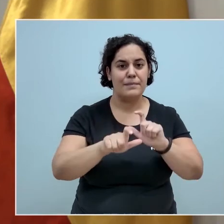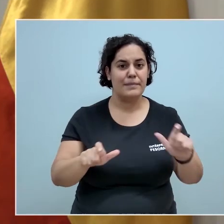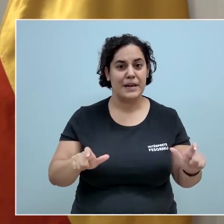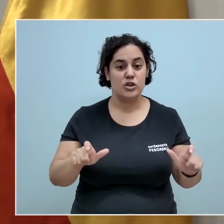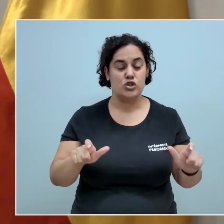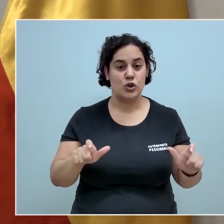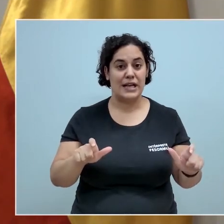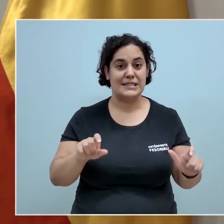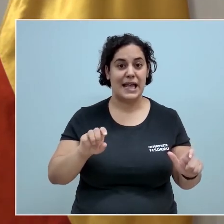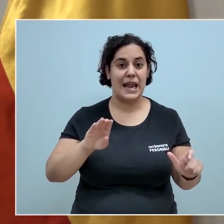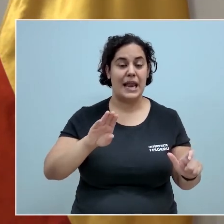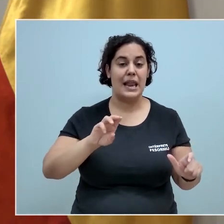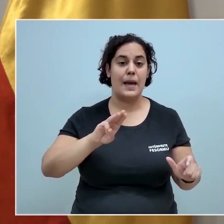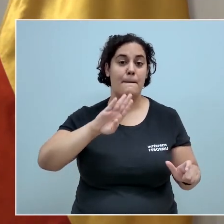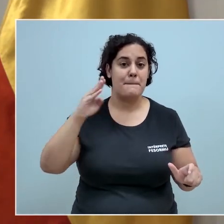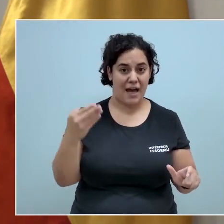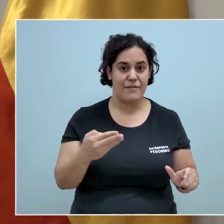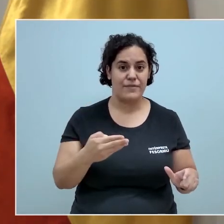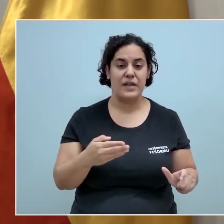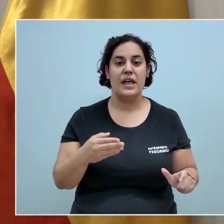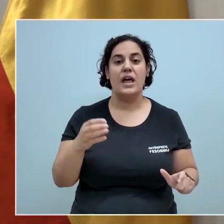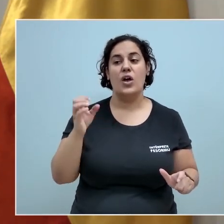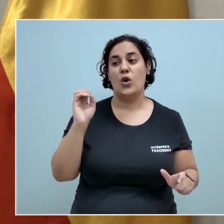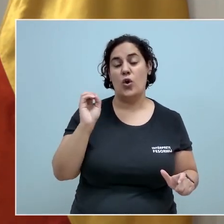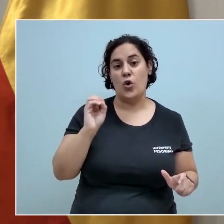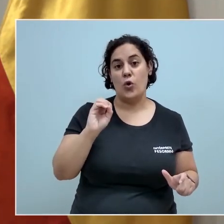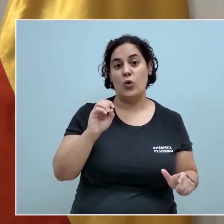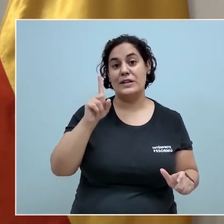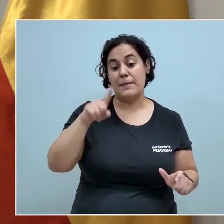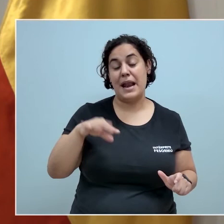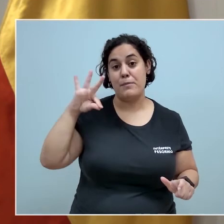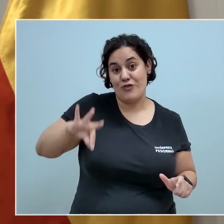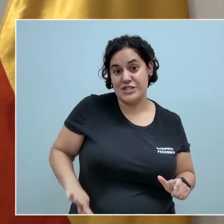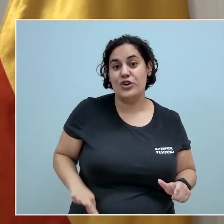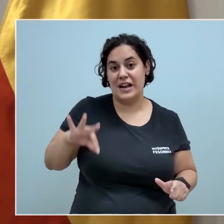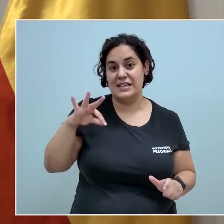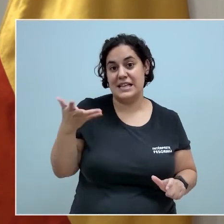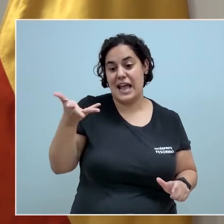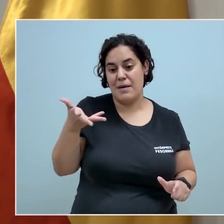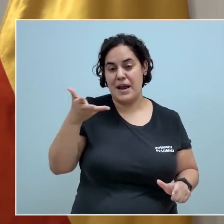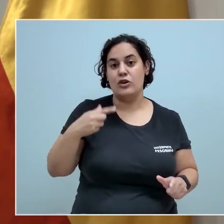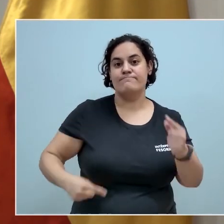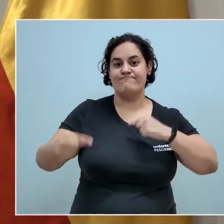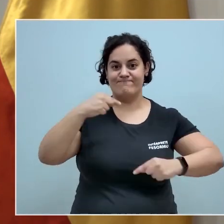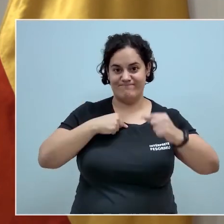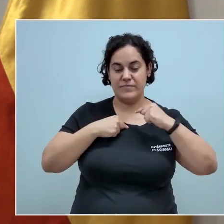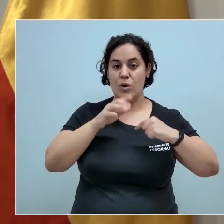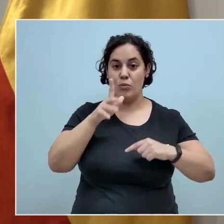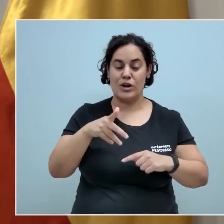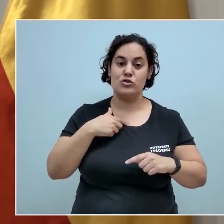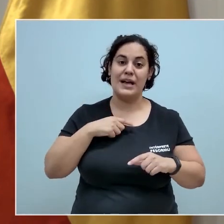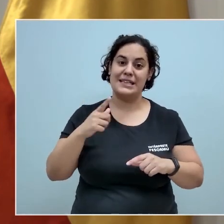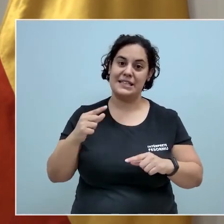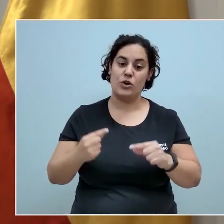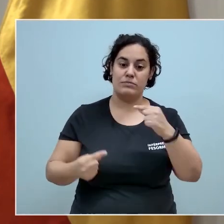fueron al pub, sino incluso a trabajadores de ahí, y eso quizás haya inducido a que haya más contagio y que la tasa de contagio en ese pub haya sido